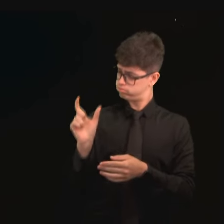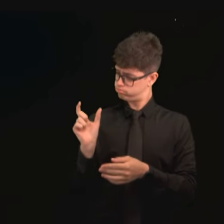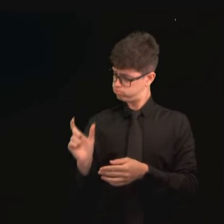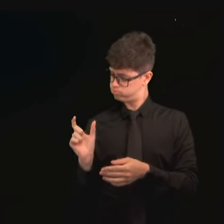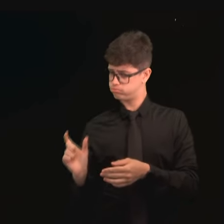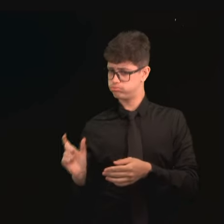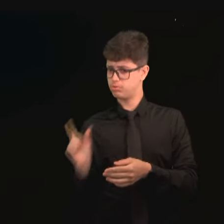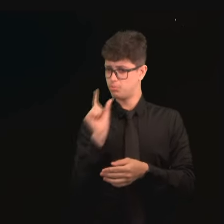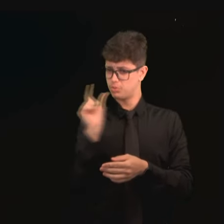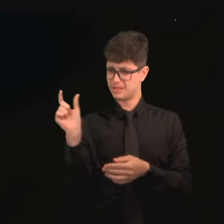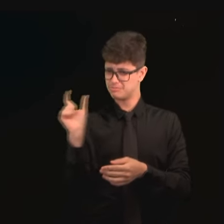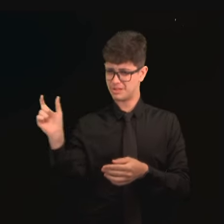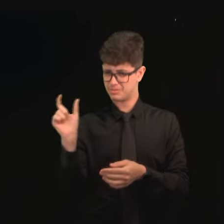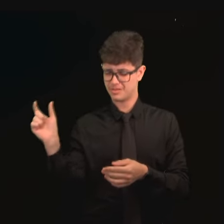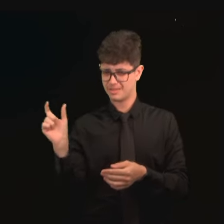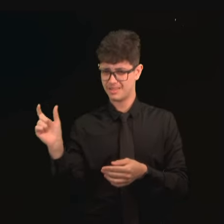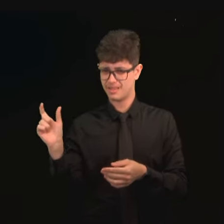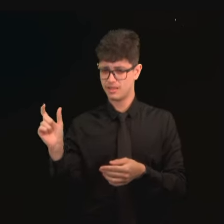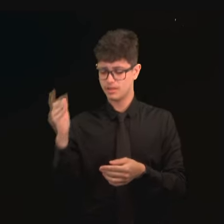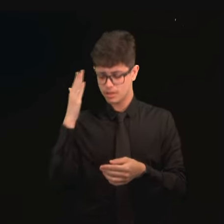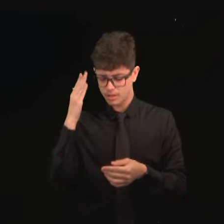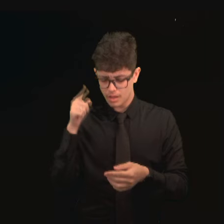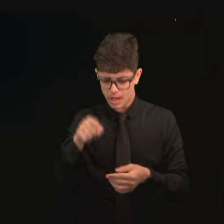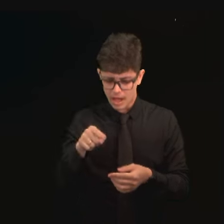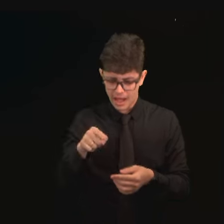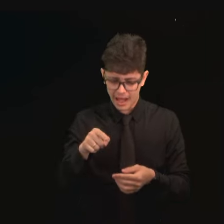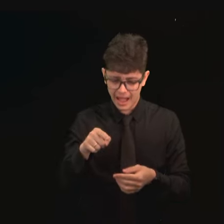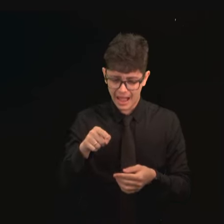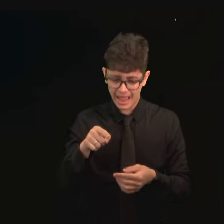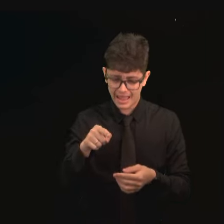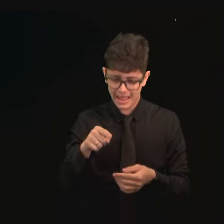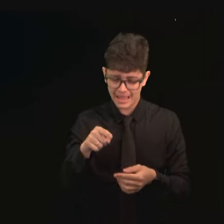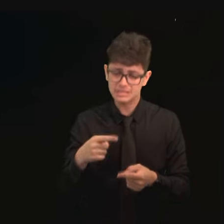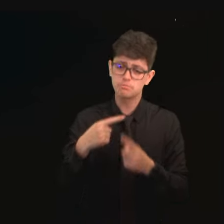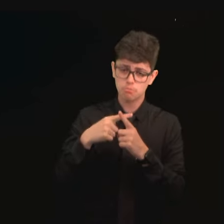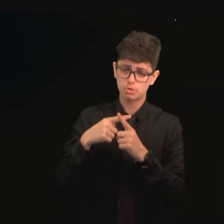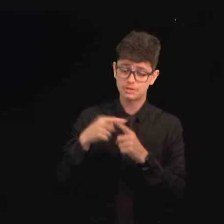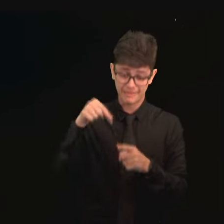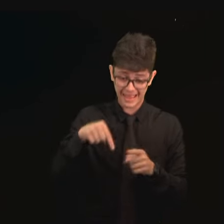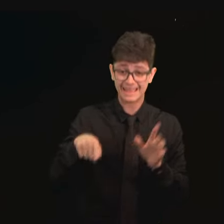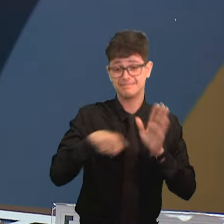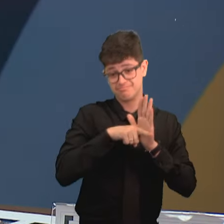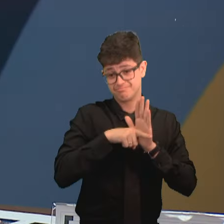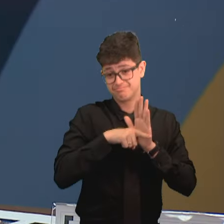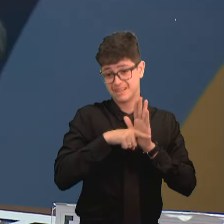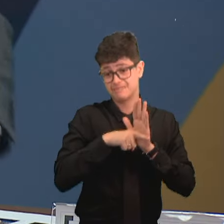una parte del texto en la entrada y en la salida observamos las